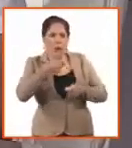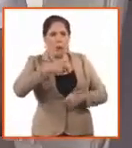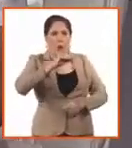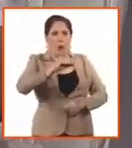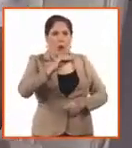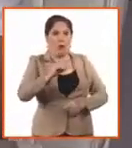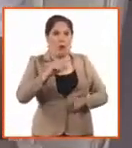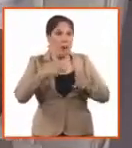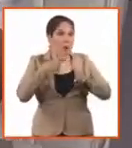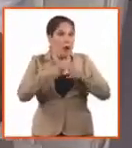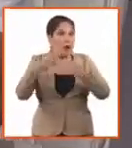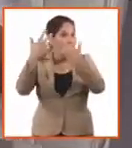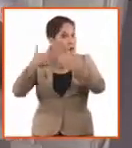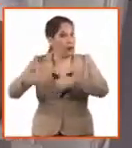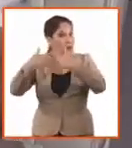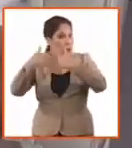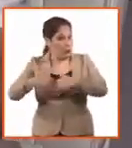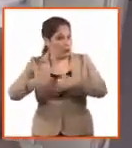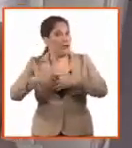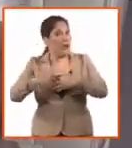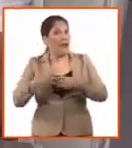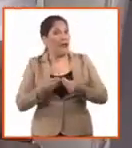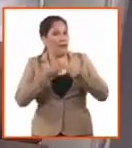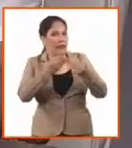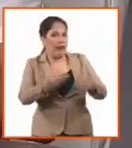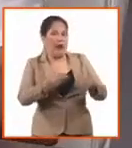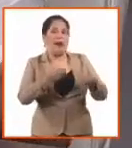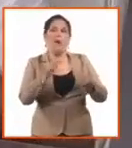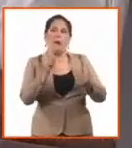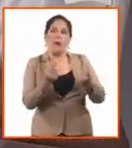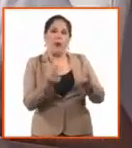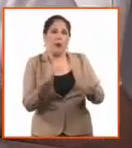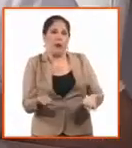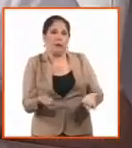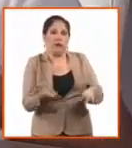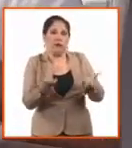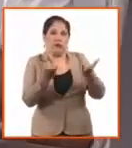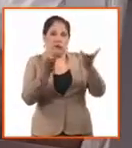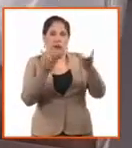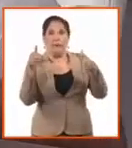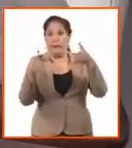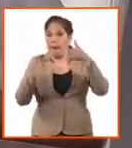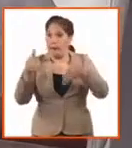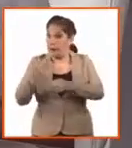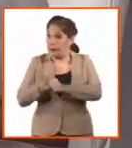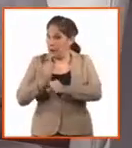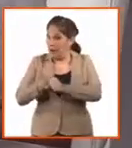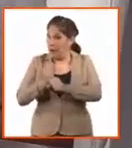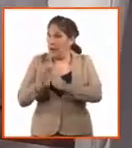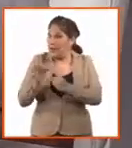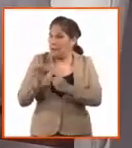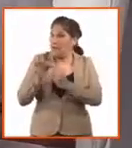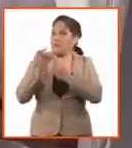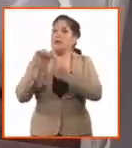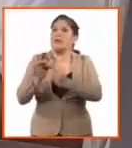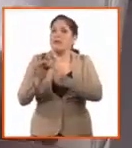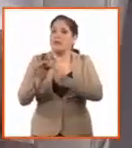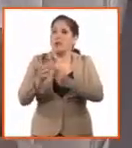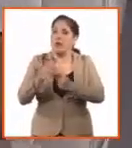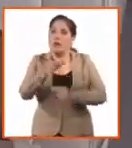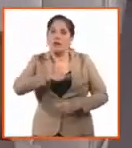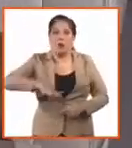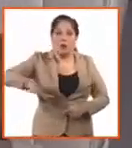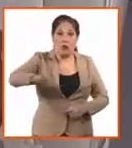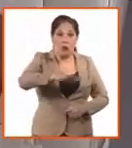etcétera no sea que hay una una relación entre lo que pudiéramos decir participación obrera específica de este campo